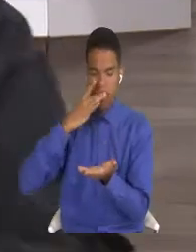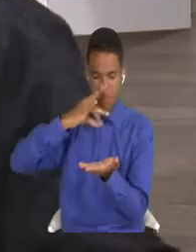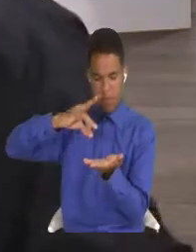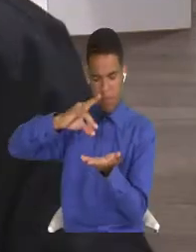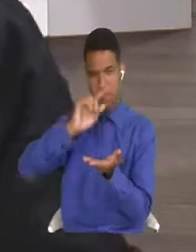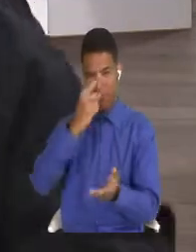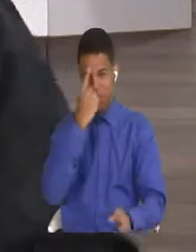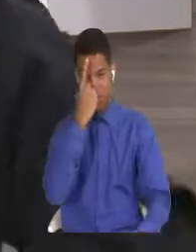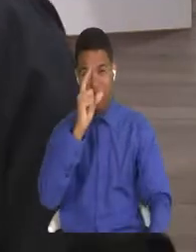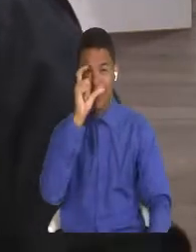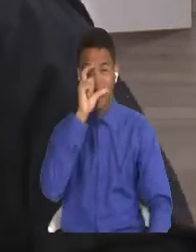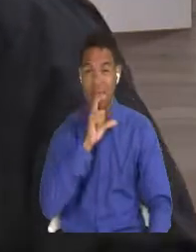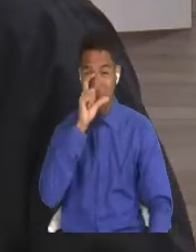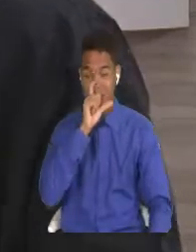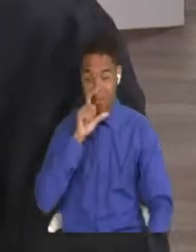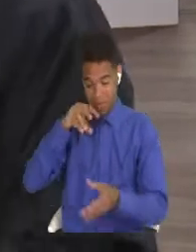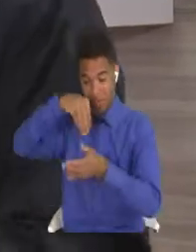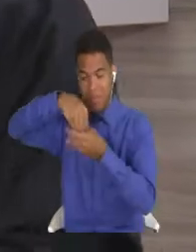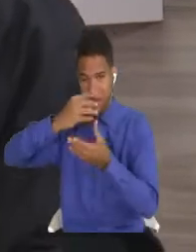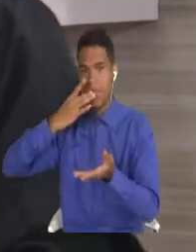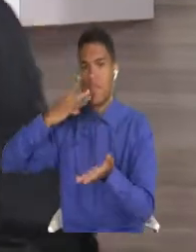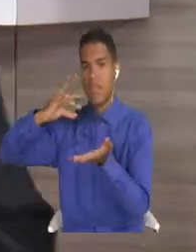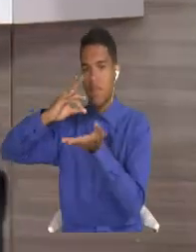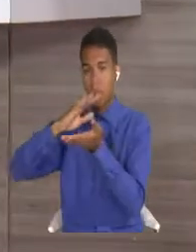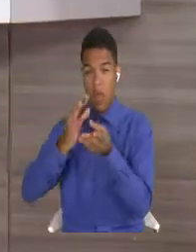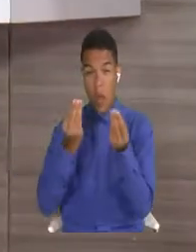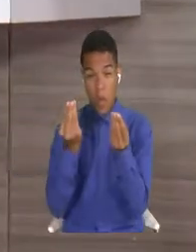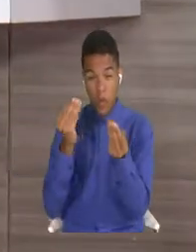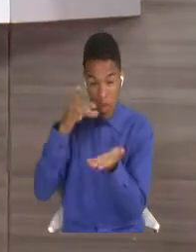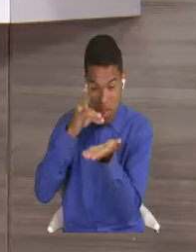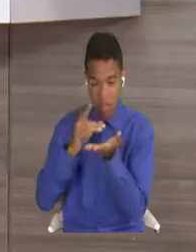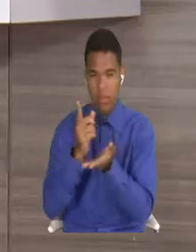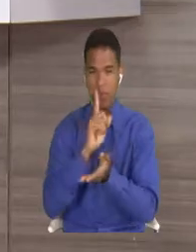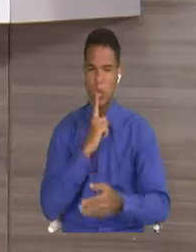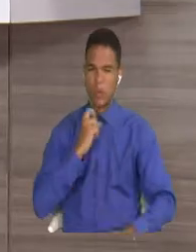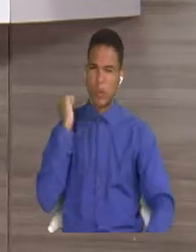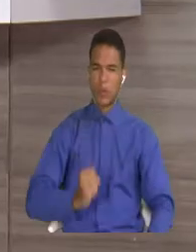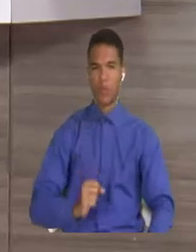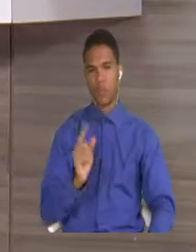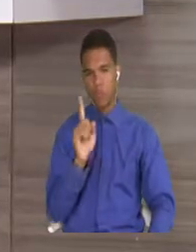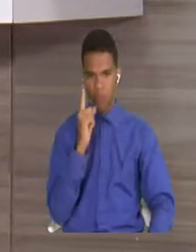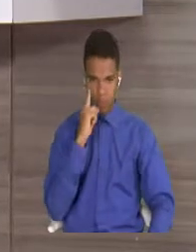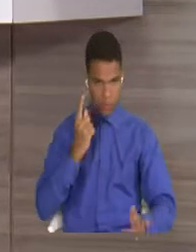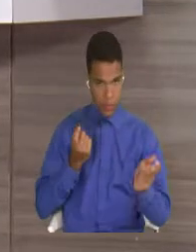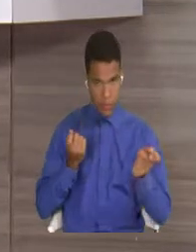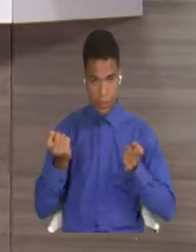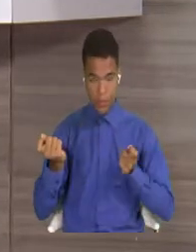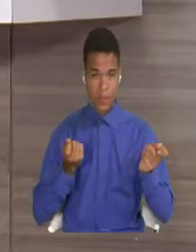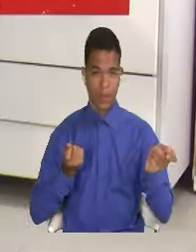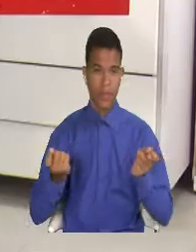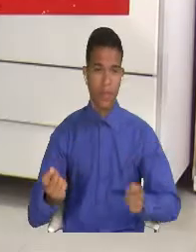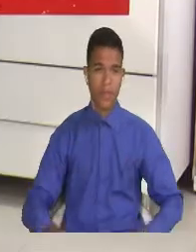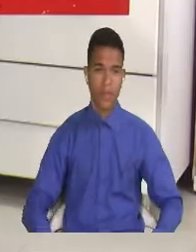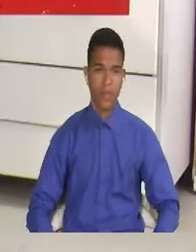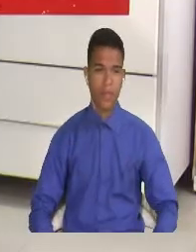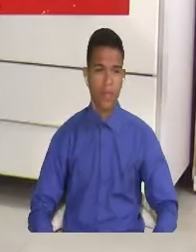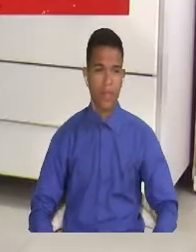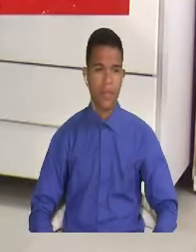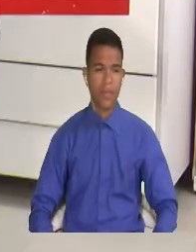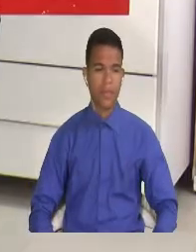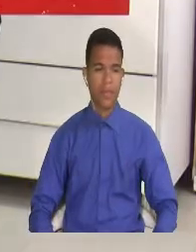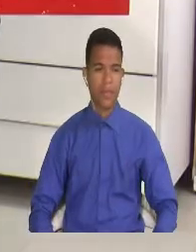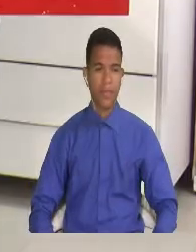es un poco salada y lo ideal es que no nos vaya a quedar salada. No, entonces, vaya a quedar ensalada el, sí, producto. Entonces, sí, señor. Roche, te lo saco. Este plátano ya me lo